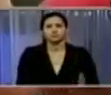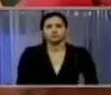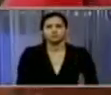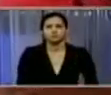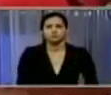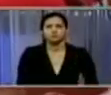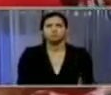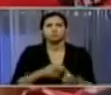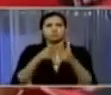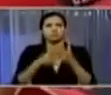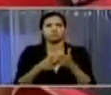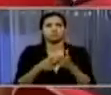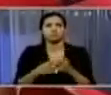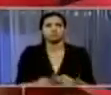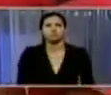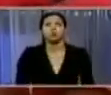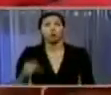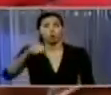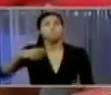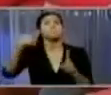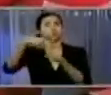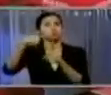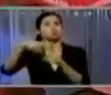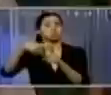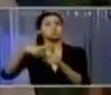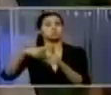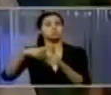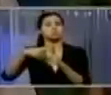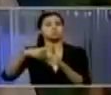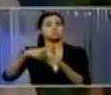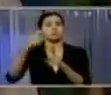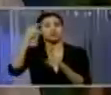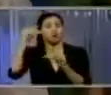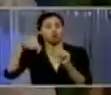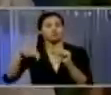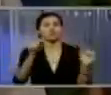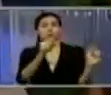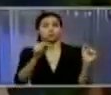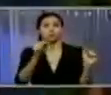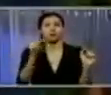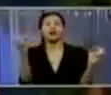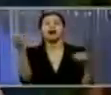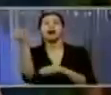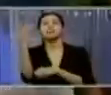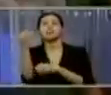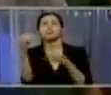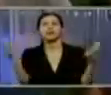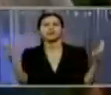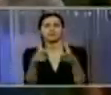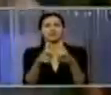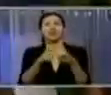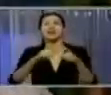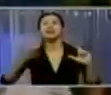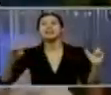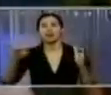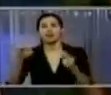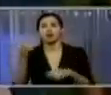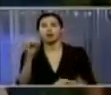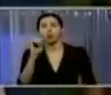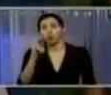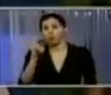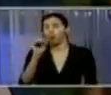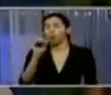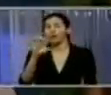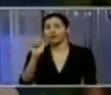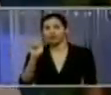Así que creo que fue positivo tanto el debate en la Asamblea General como la reunión de 40 minutos entre